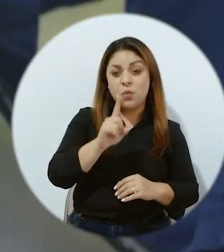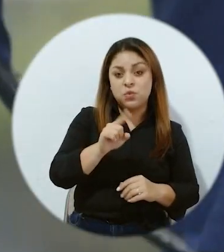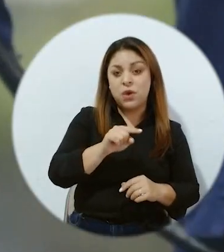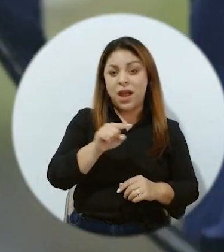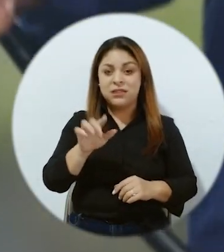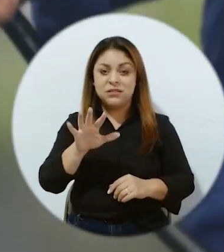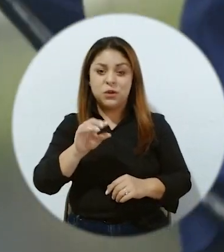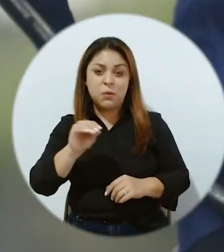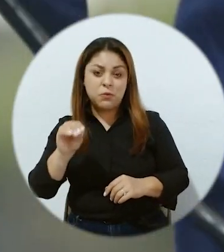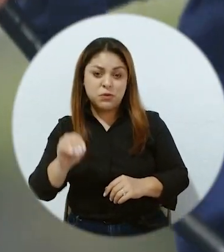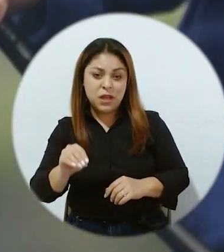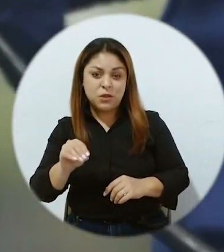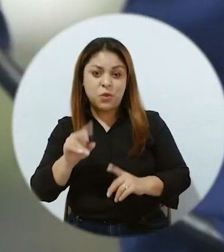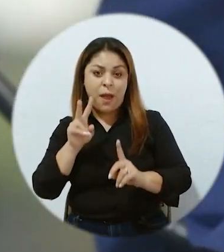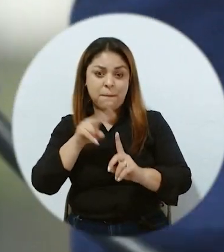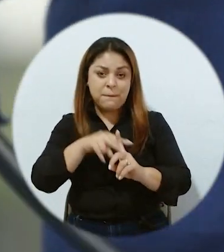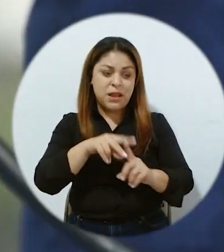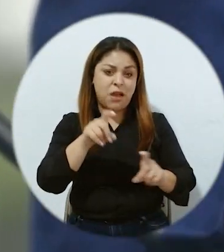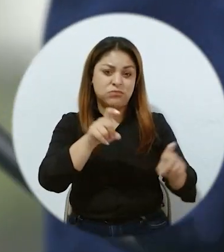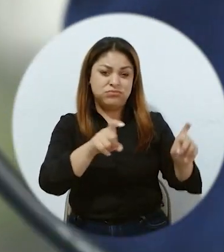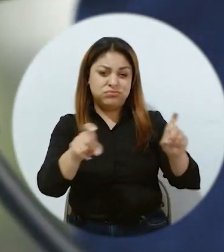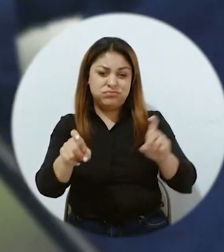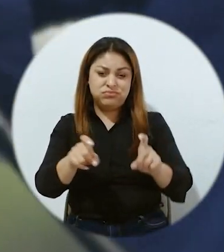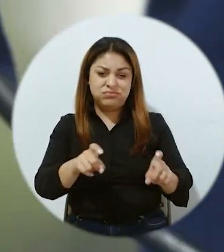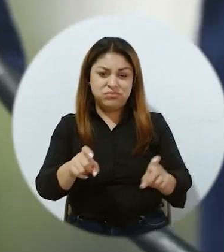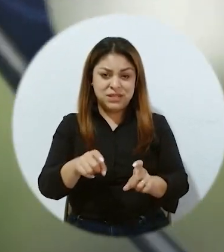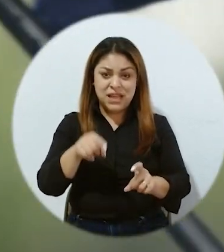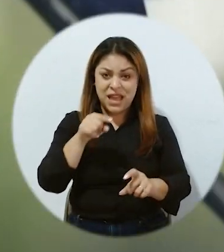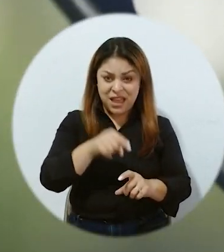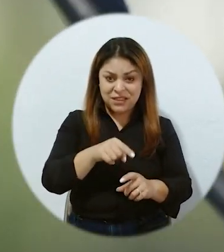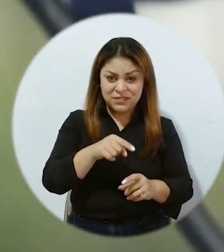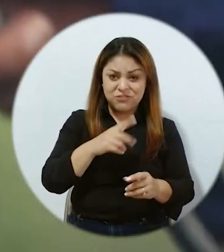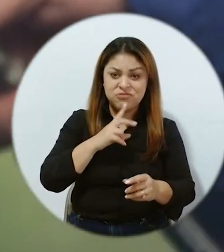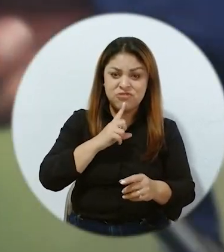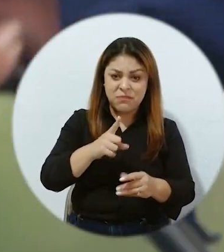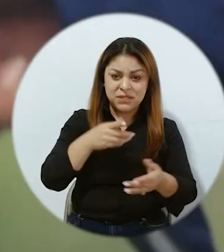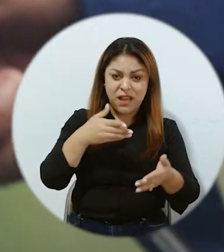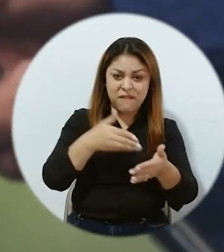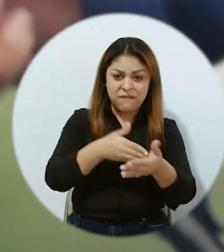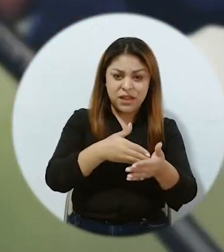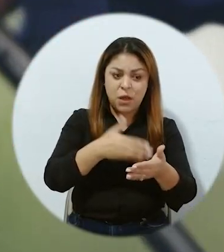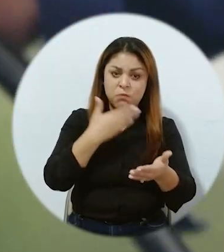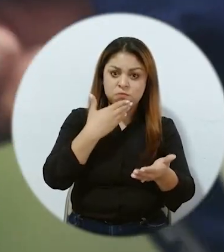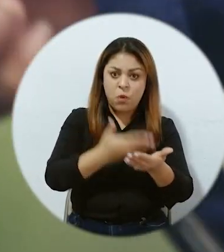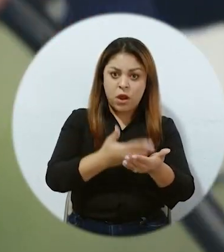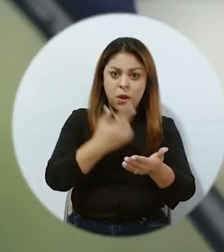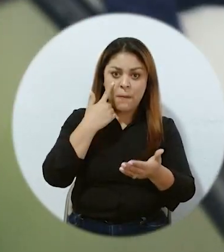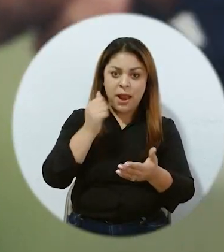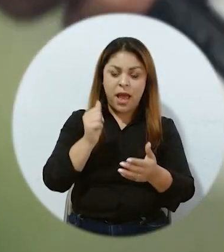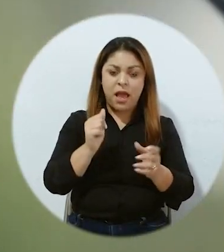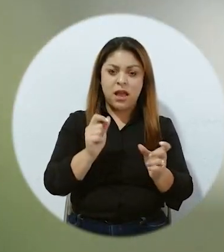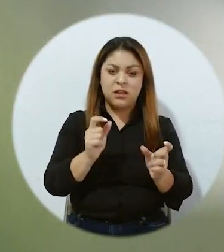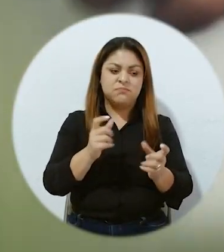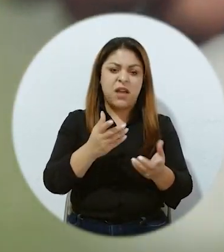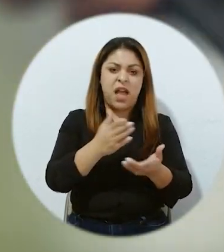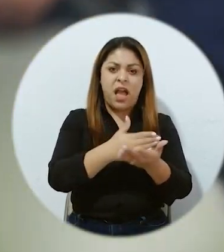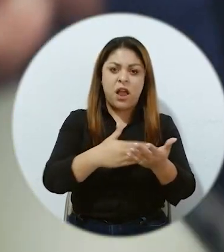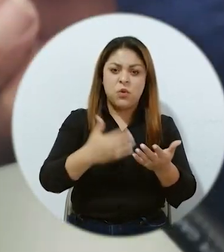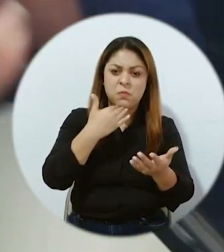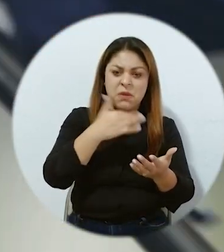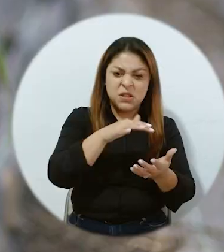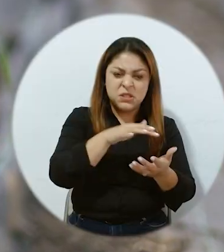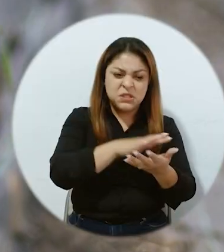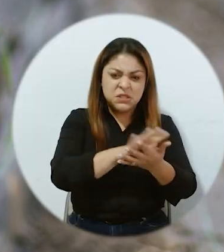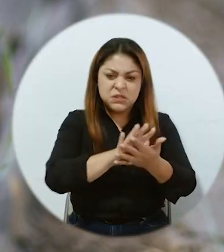5% de las aplicaciones de plaguicidas realmente tienen un efecto sobre la plaga. Entonces el costo-beneficio está